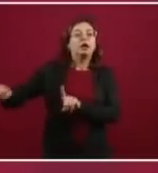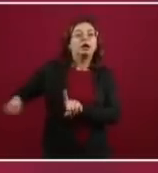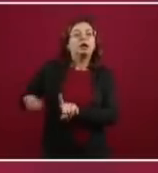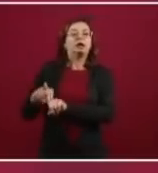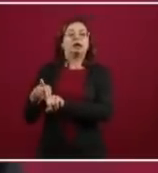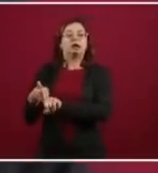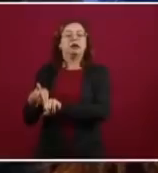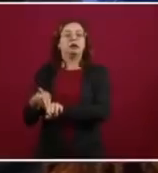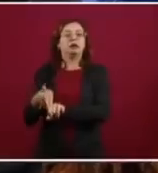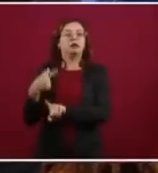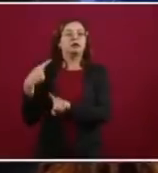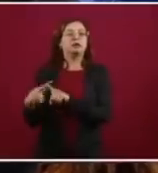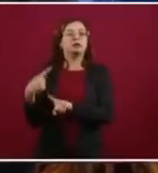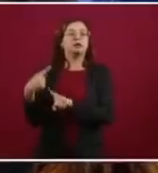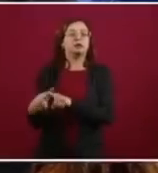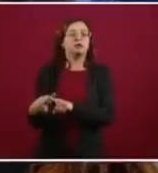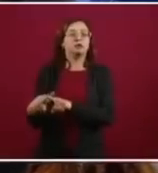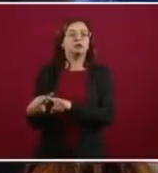una actitud